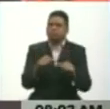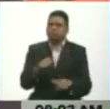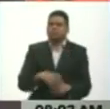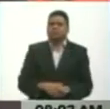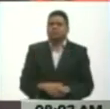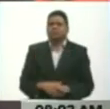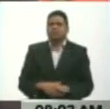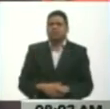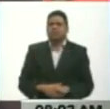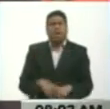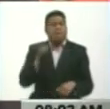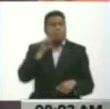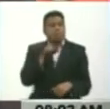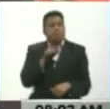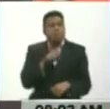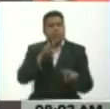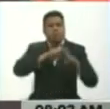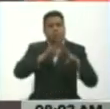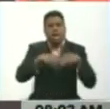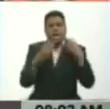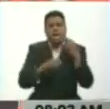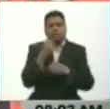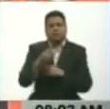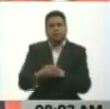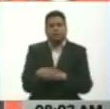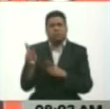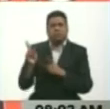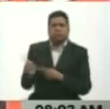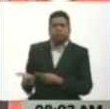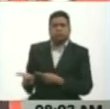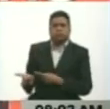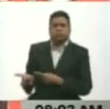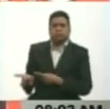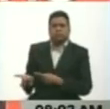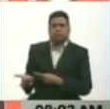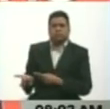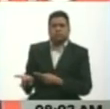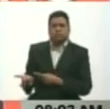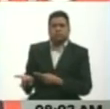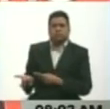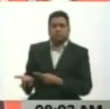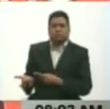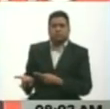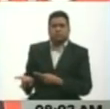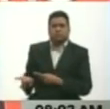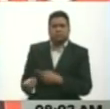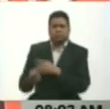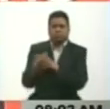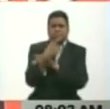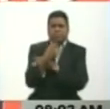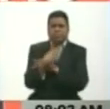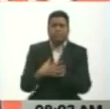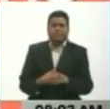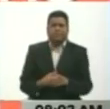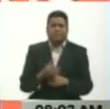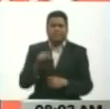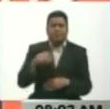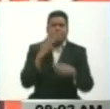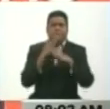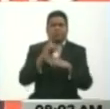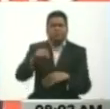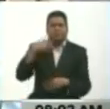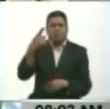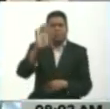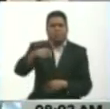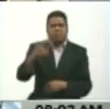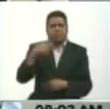redes sociales. Usted puede seguir haciéndolo. Ya está el equipo de producción revisando cada uno de sus mensajes. Vamos a la pausa, pero venimos con mucho más acá en